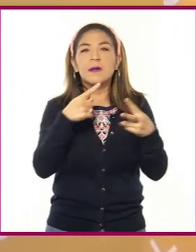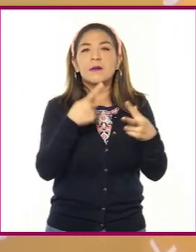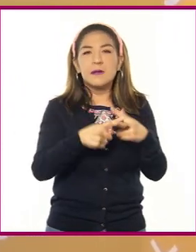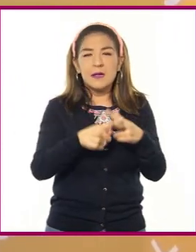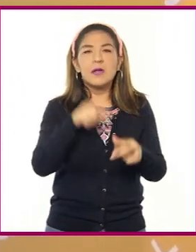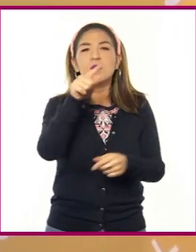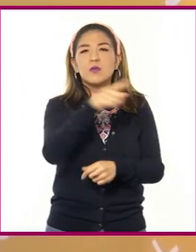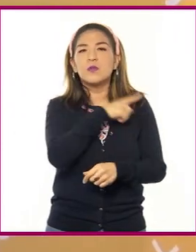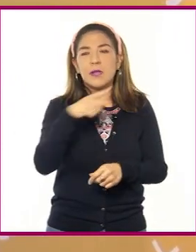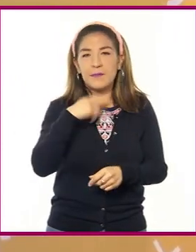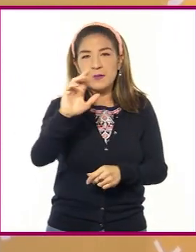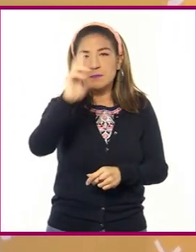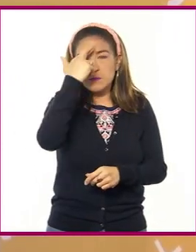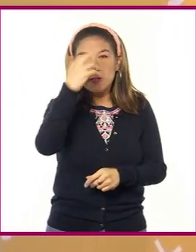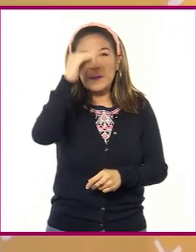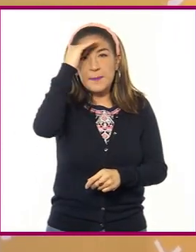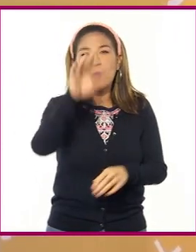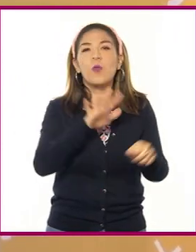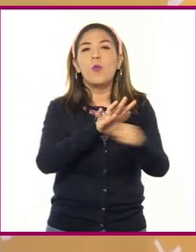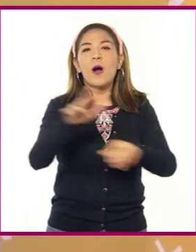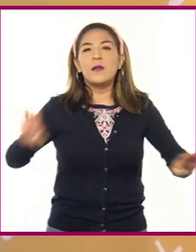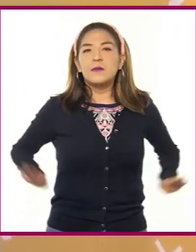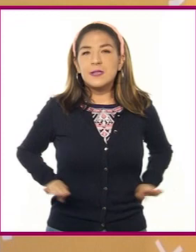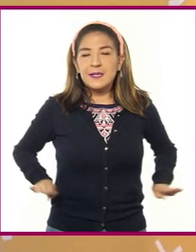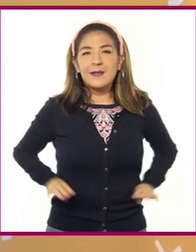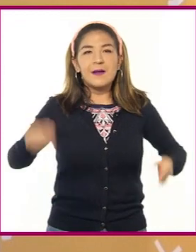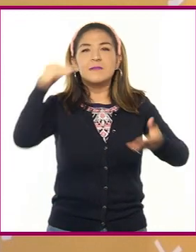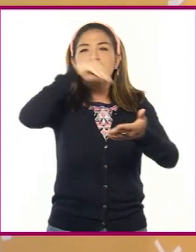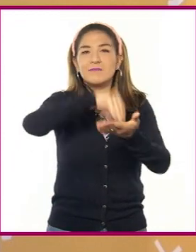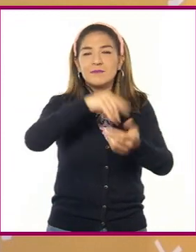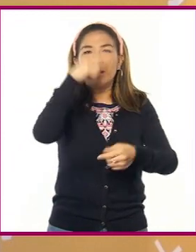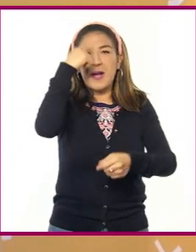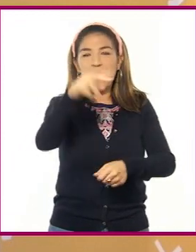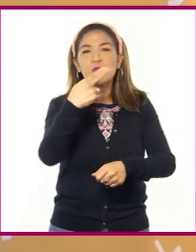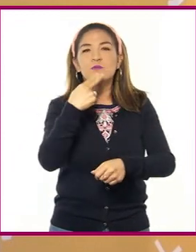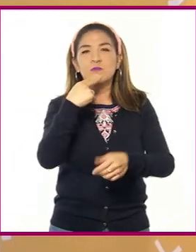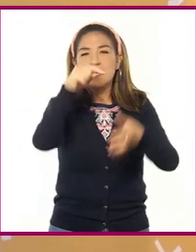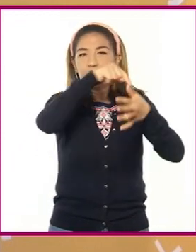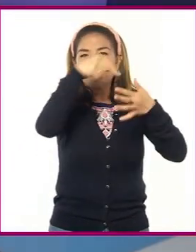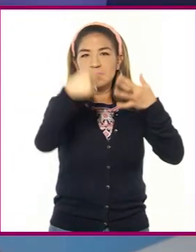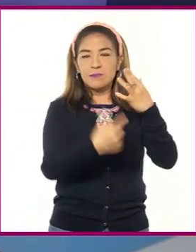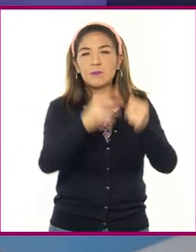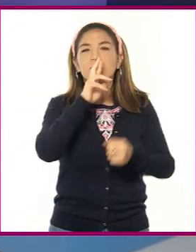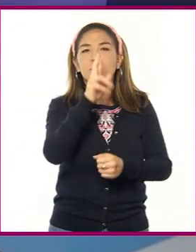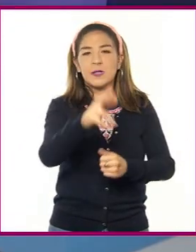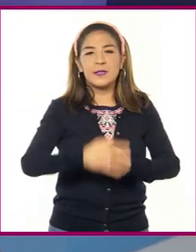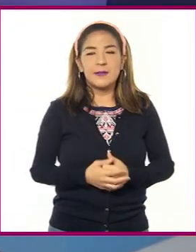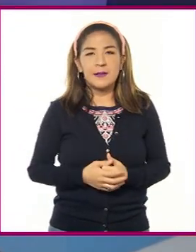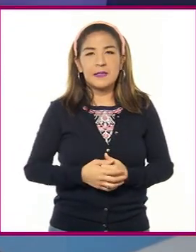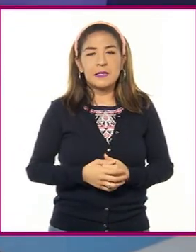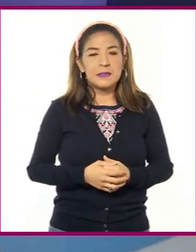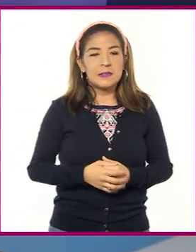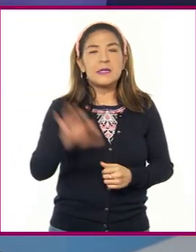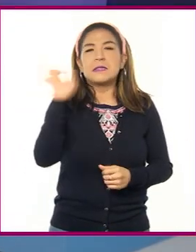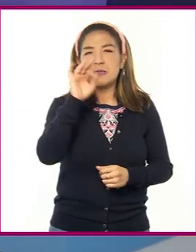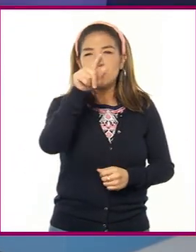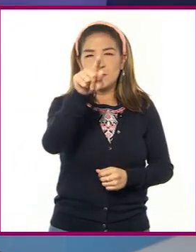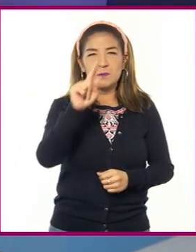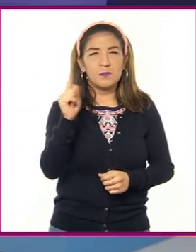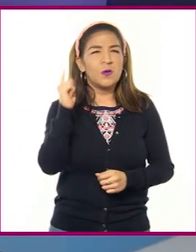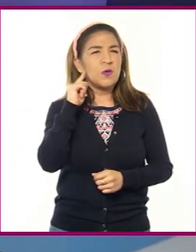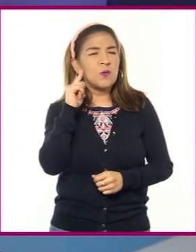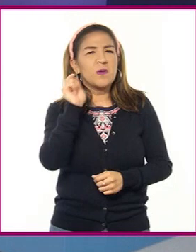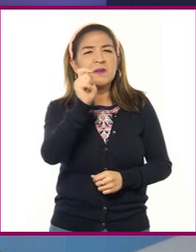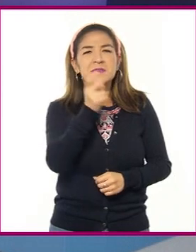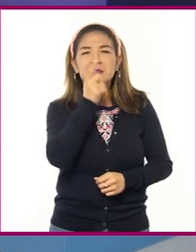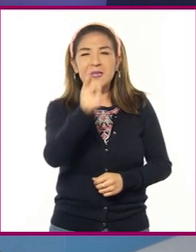importante reflexionar sobre cuál es la propiedad o propiedades que se están usando para resolverlo. Seguramente han escuchado